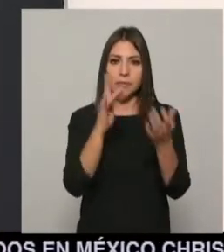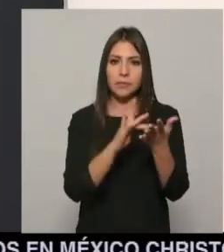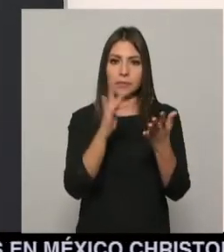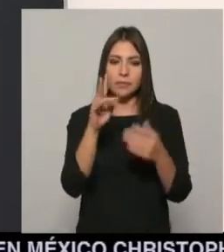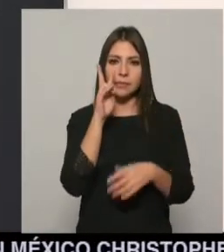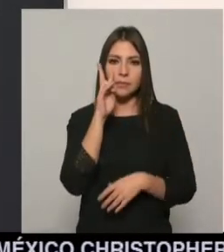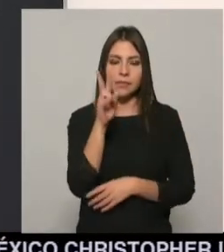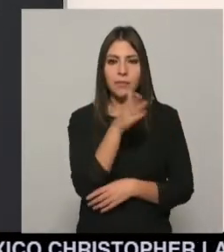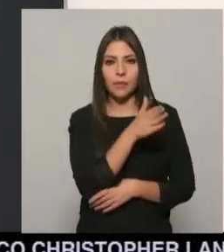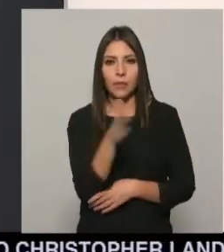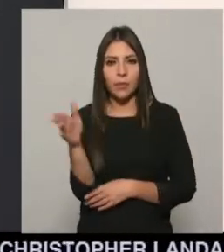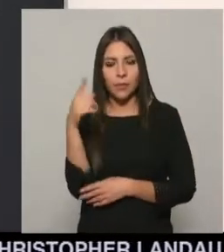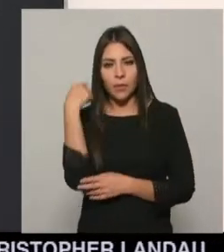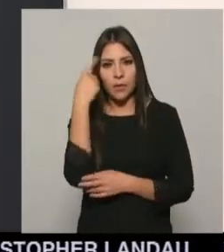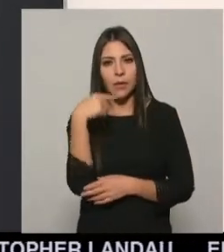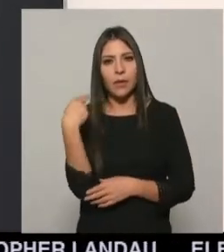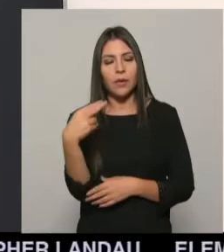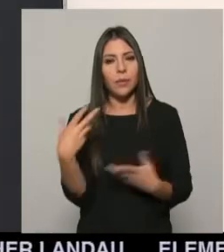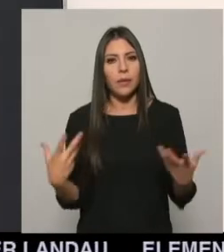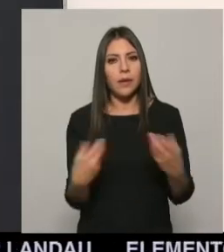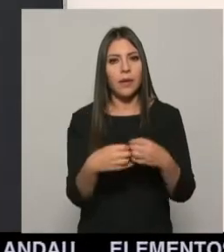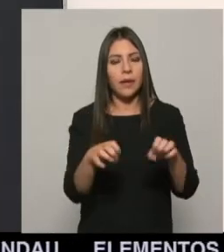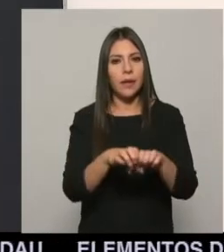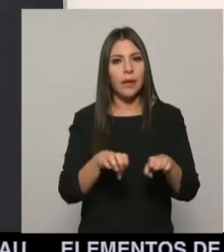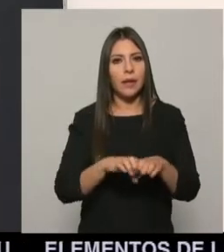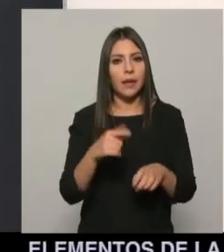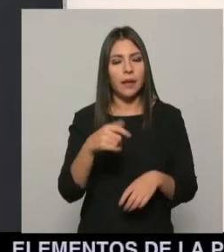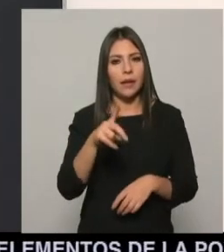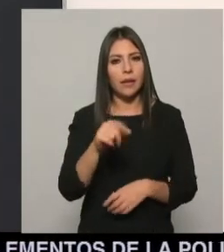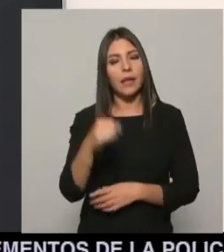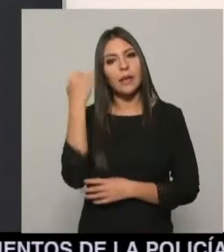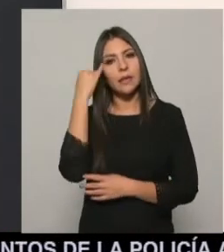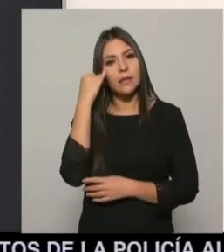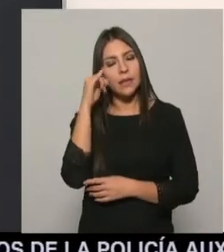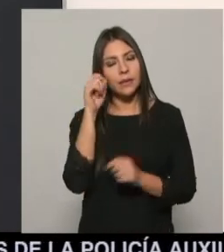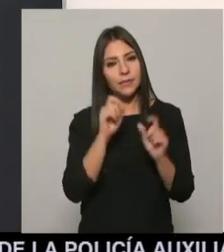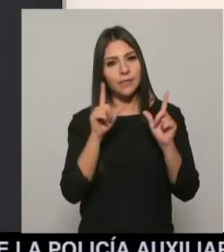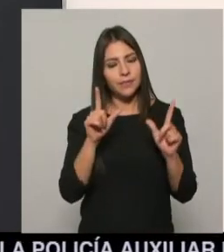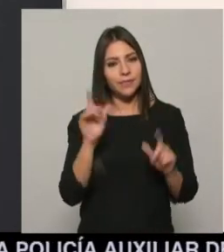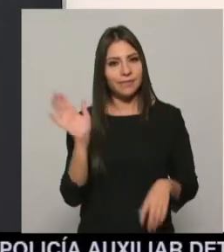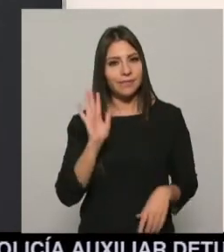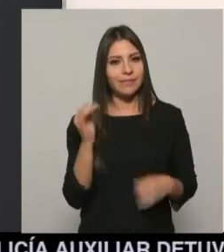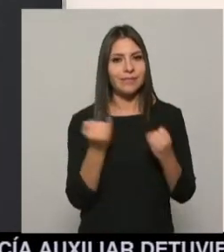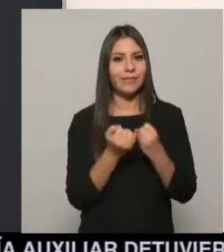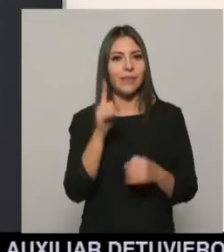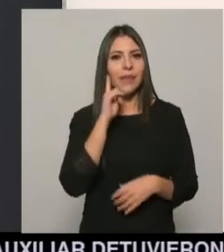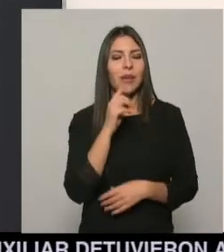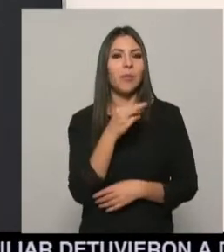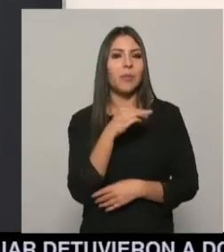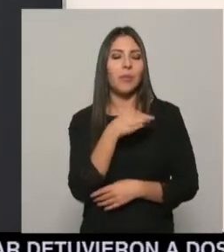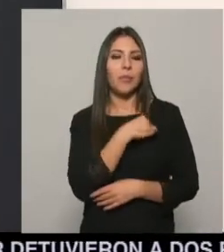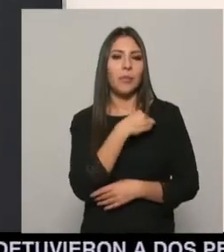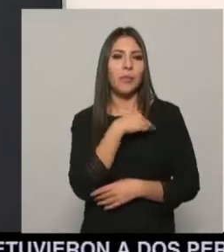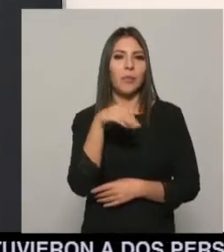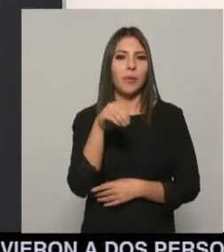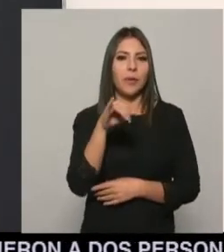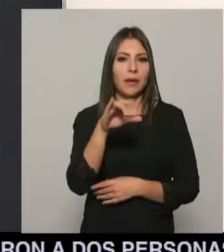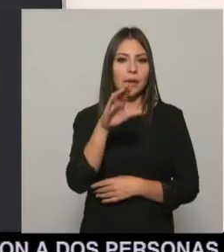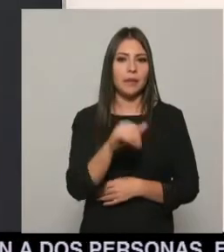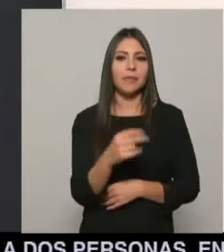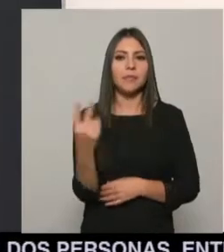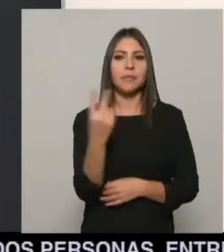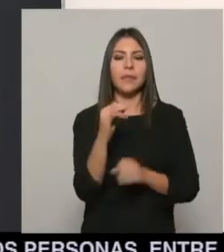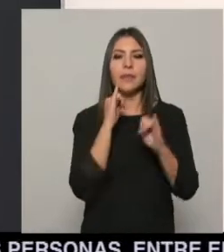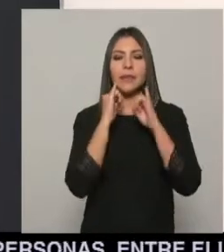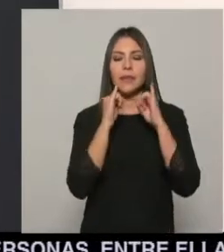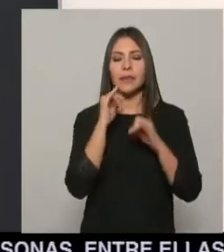a nombre de todo el equipo de Agenda y Contexto. Itzel Mendoza en la pantalla y también mi compañera Mónica Ponce, ellas como